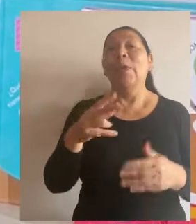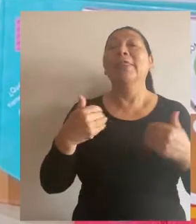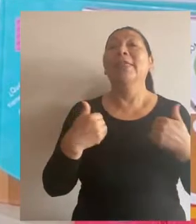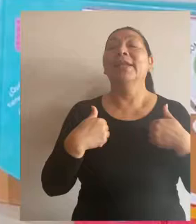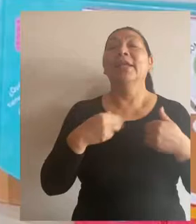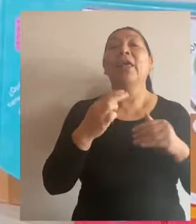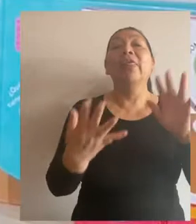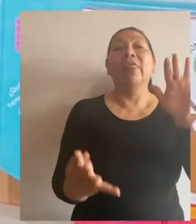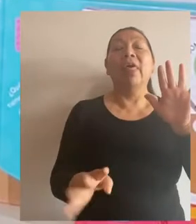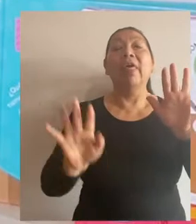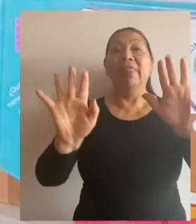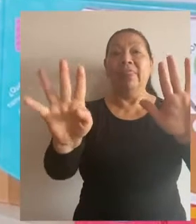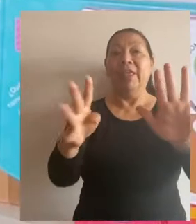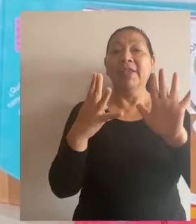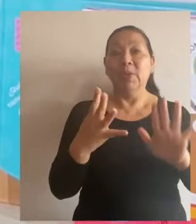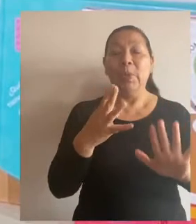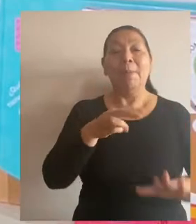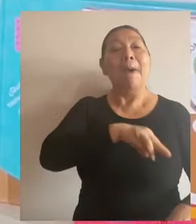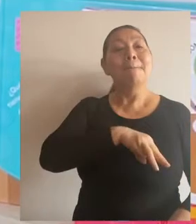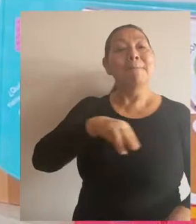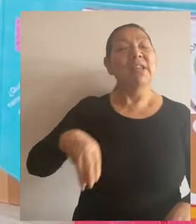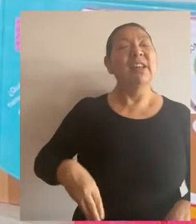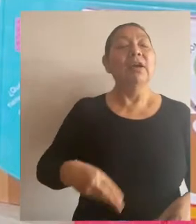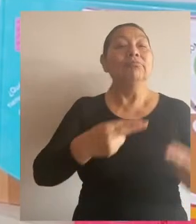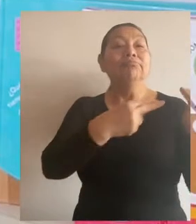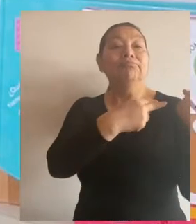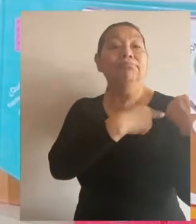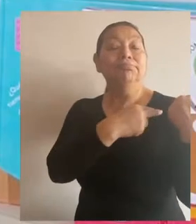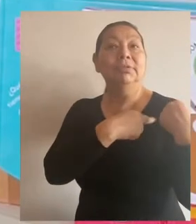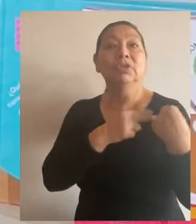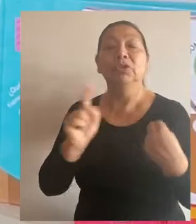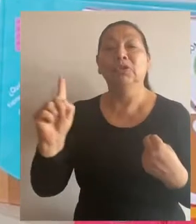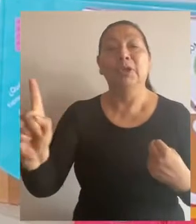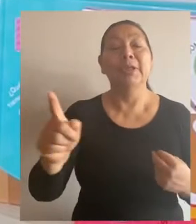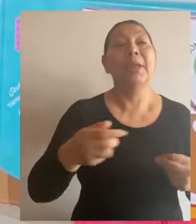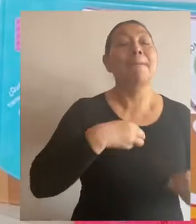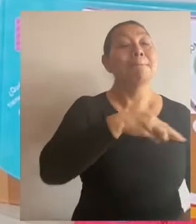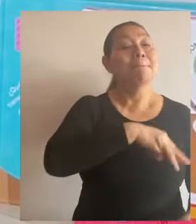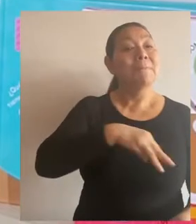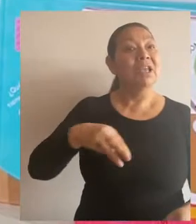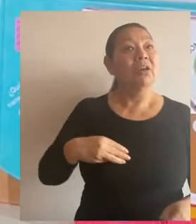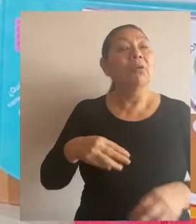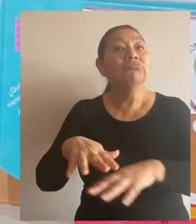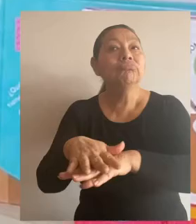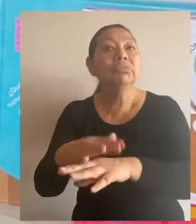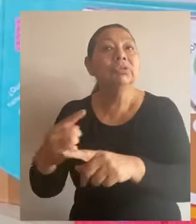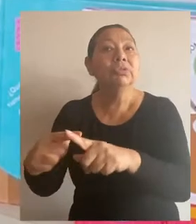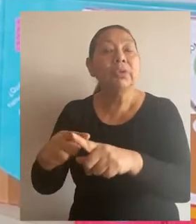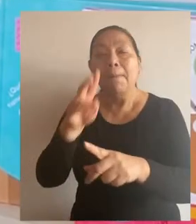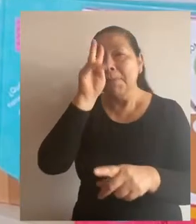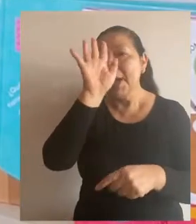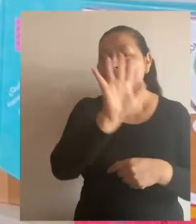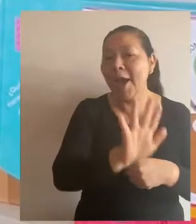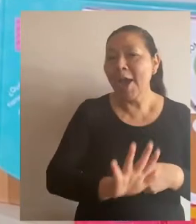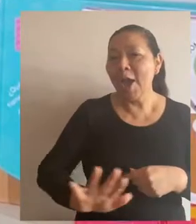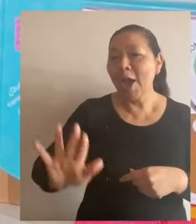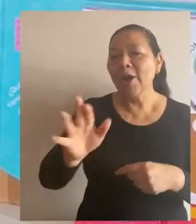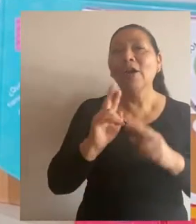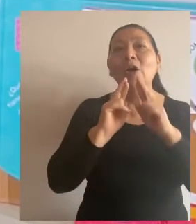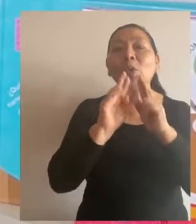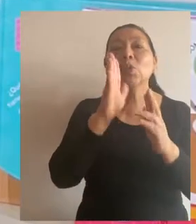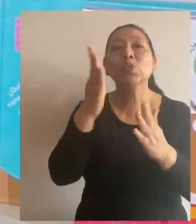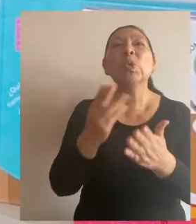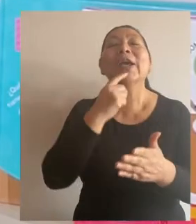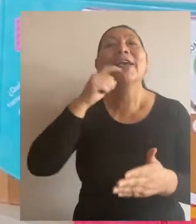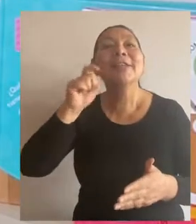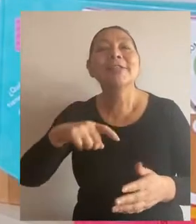19 ministerios y son las entidades responsables de implementar políticas que favorezcan a todos los peruanos y que